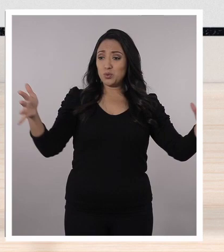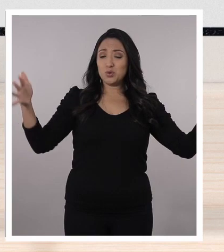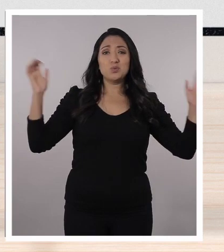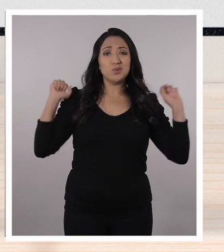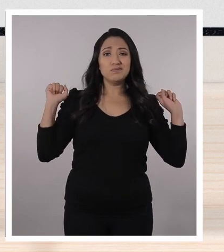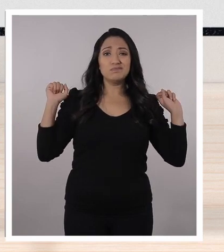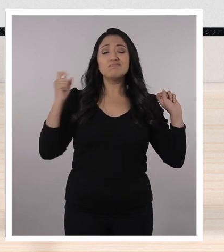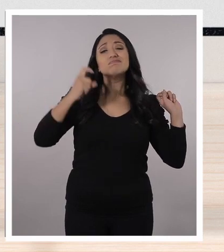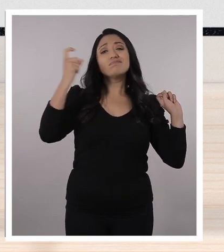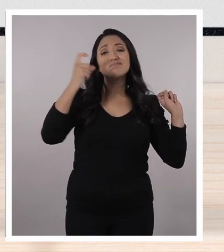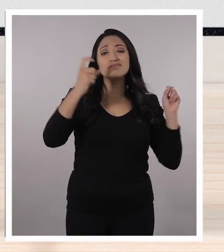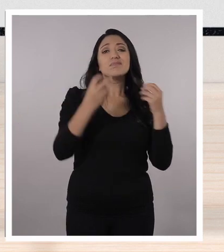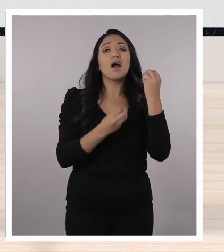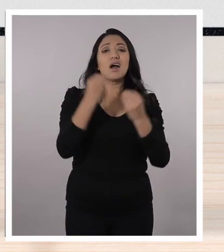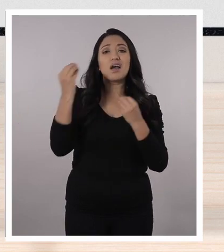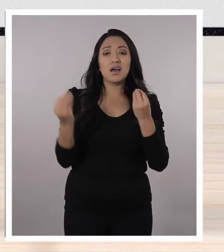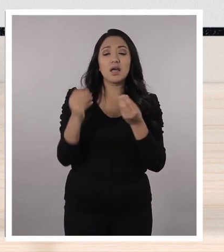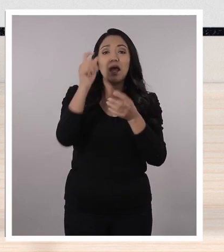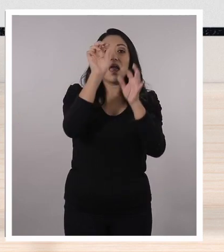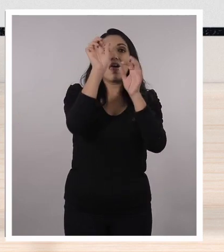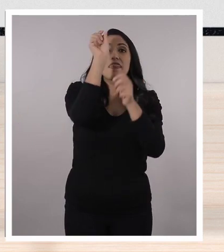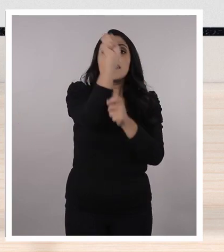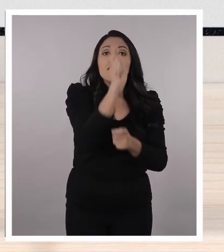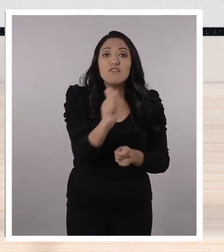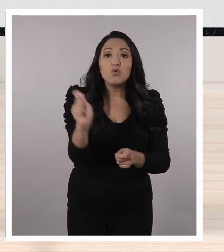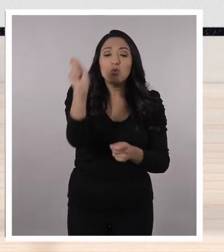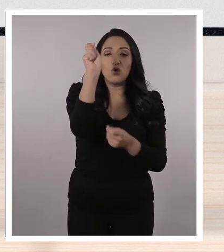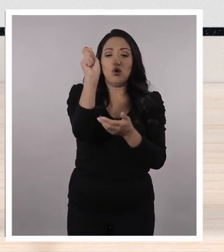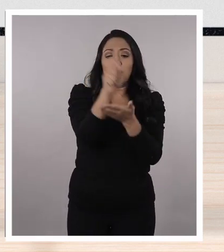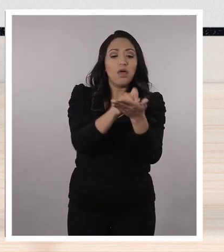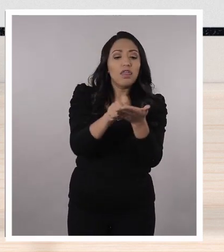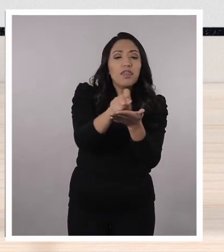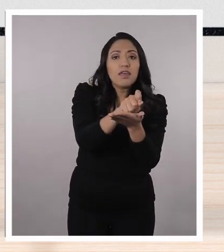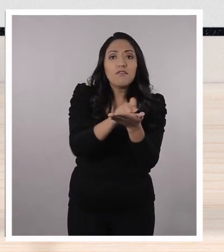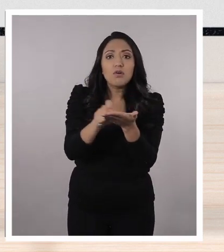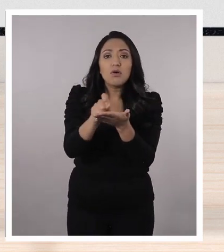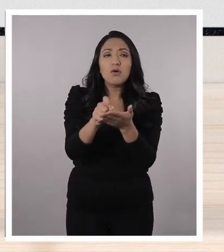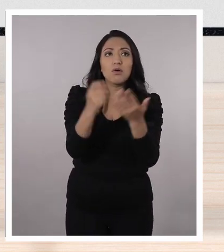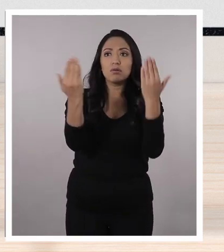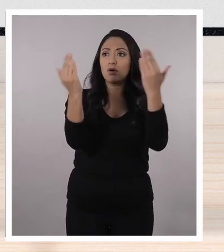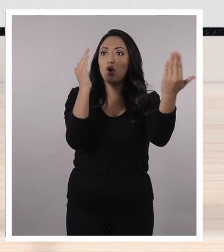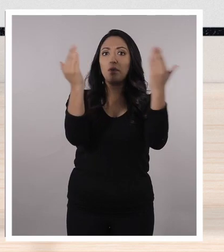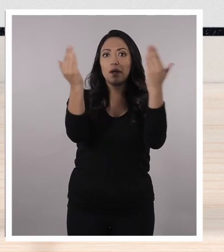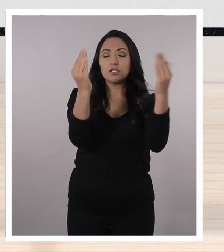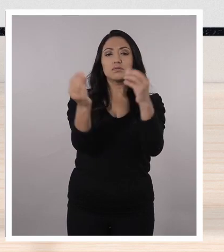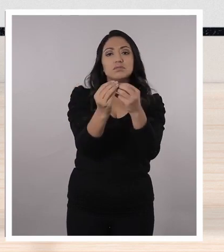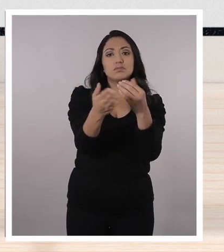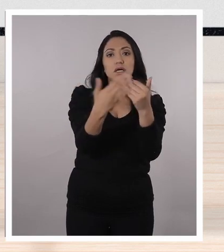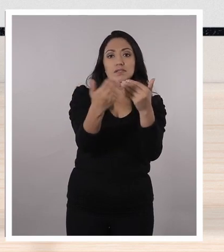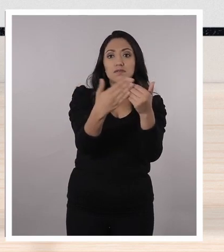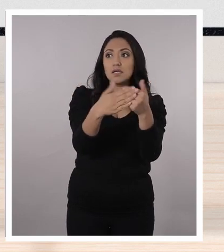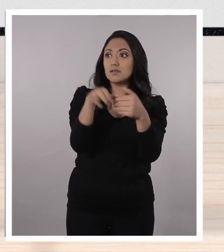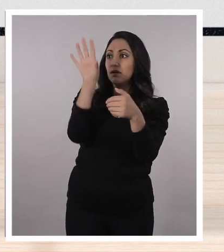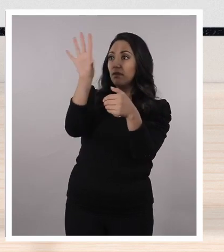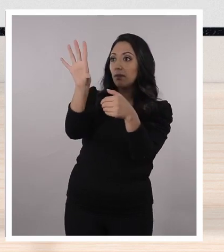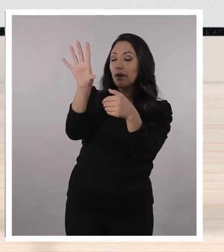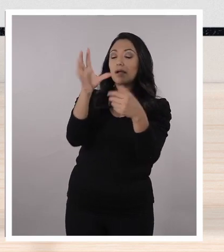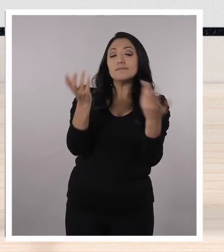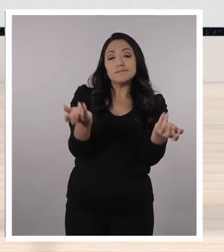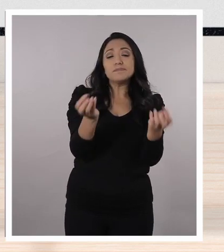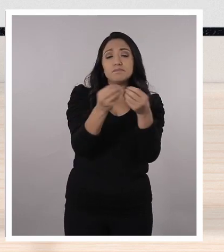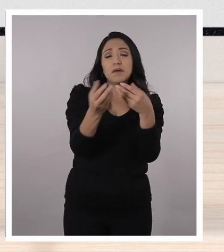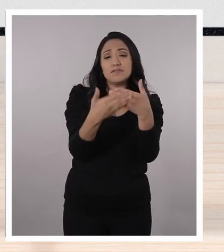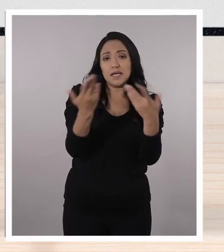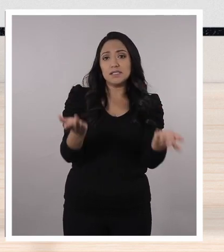¿sí?, muy numéricos, lo que debemos hacer es graficarlos, ¿sí? Así tranquilamente hacemos una relación entre lo que queremos ver y